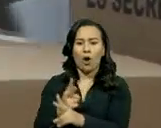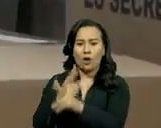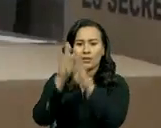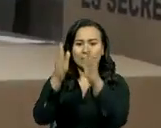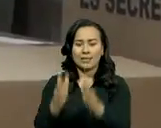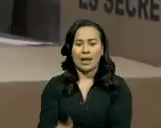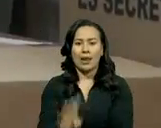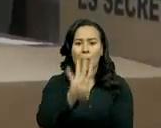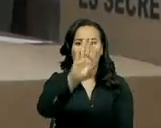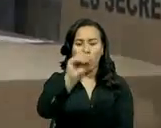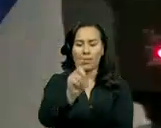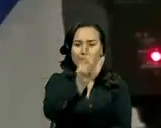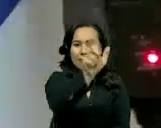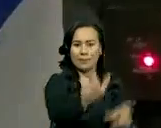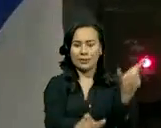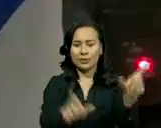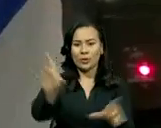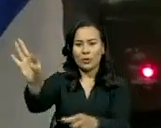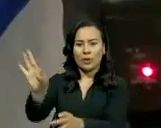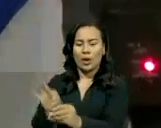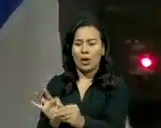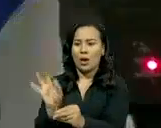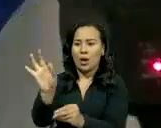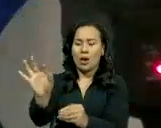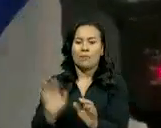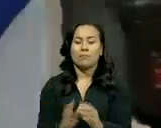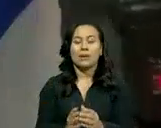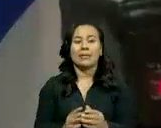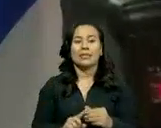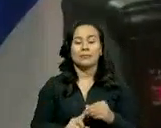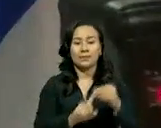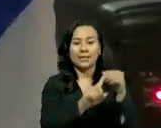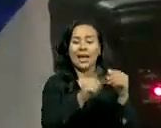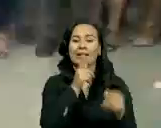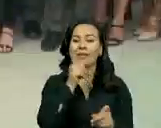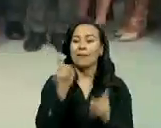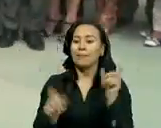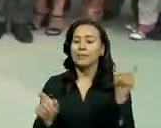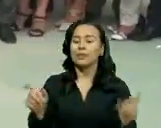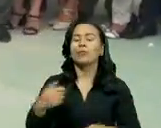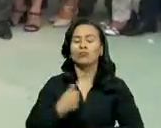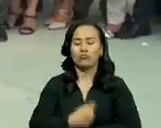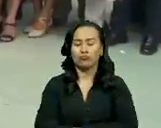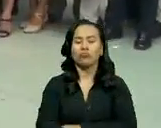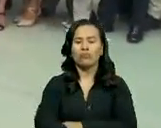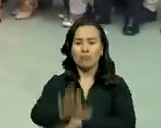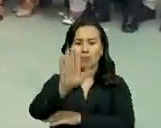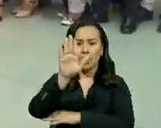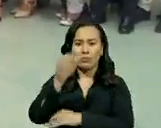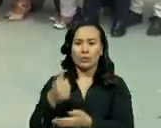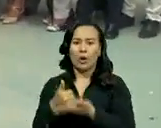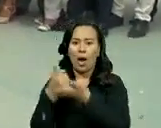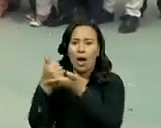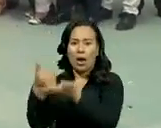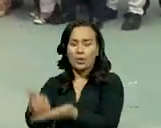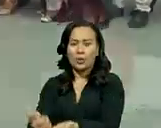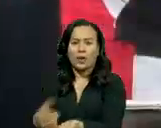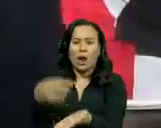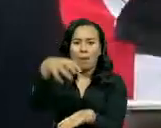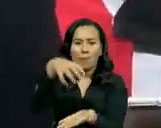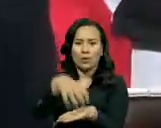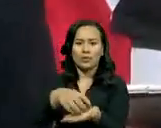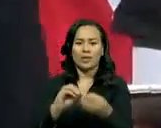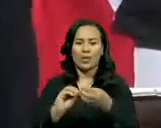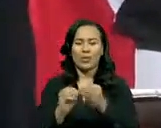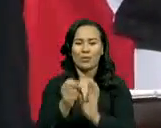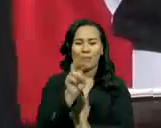vocales de las juntas parroquiales. Las principales autoridades electas manifestaron el compromiso que tienen con la provincia 24.